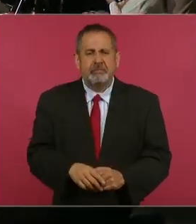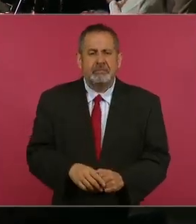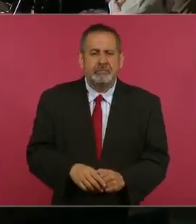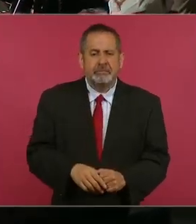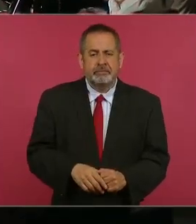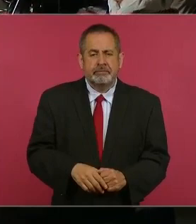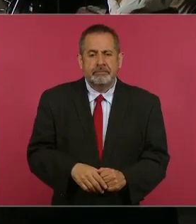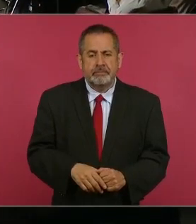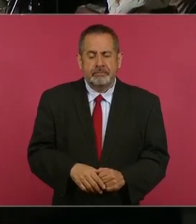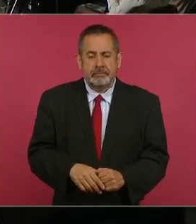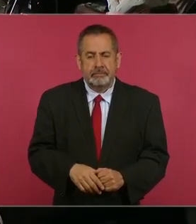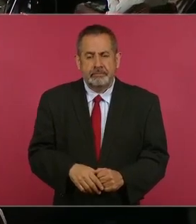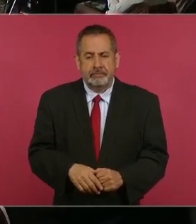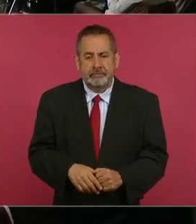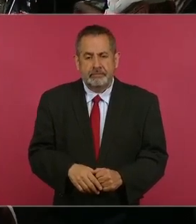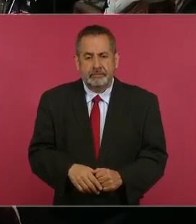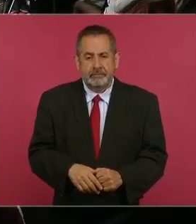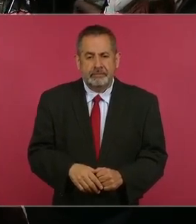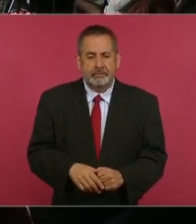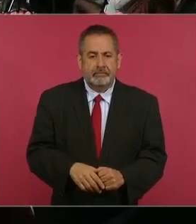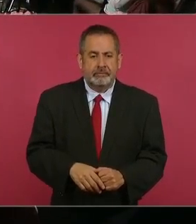sí,